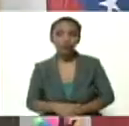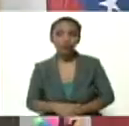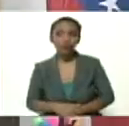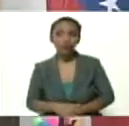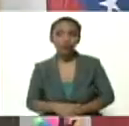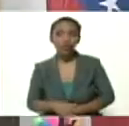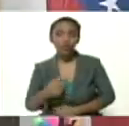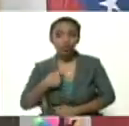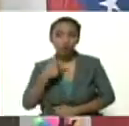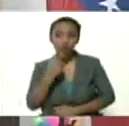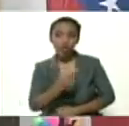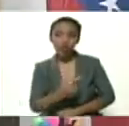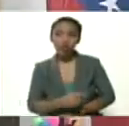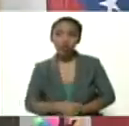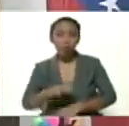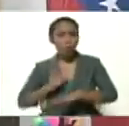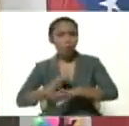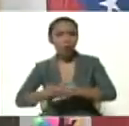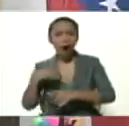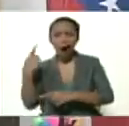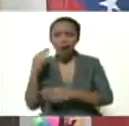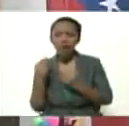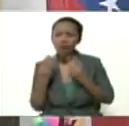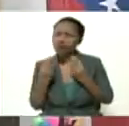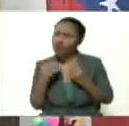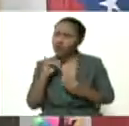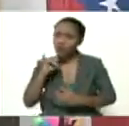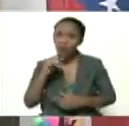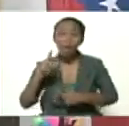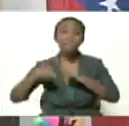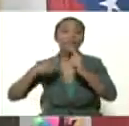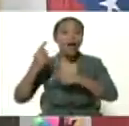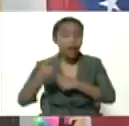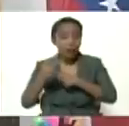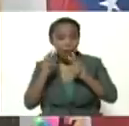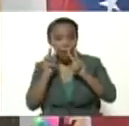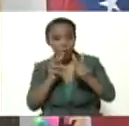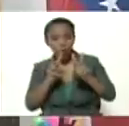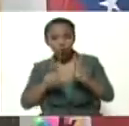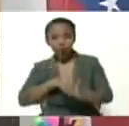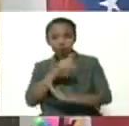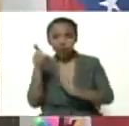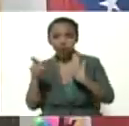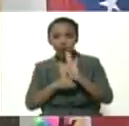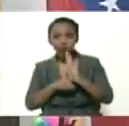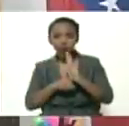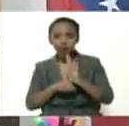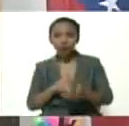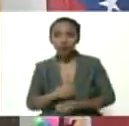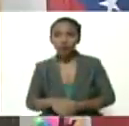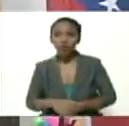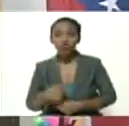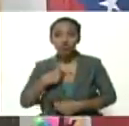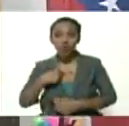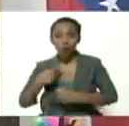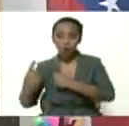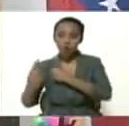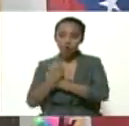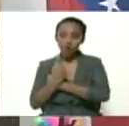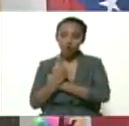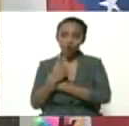Lo digo porque tenemos mucha información y mañana la vamos a develar completa. Estoy obligado,